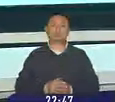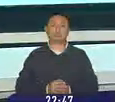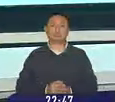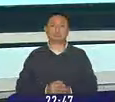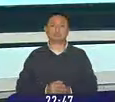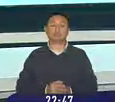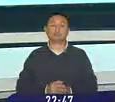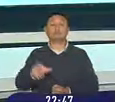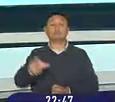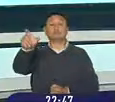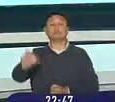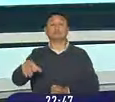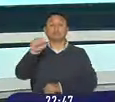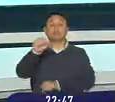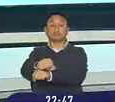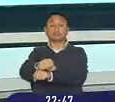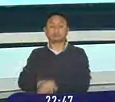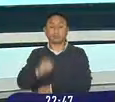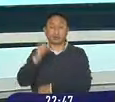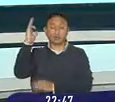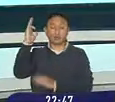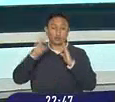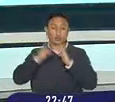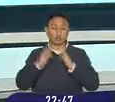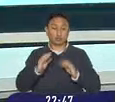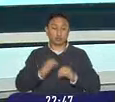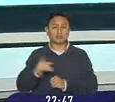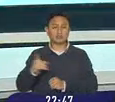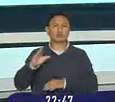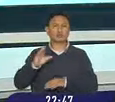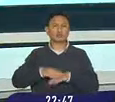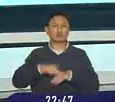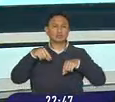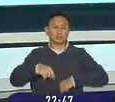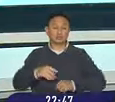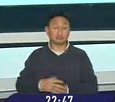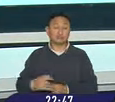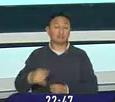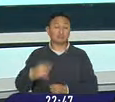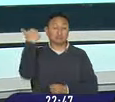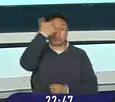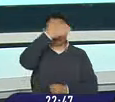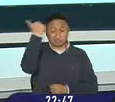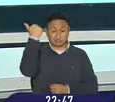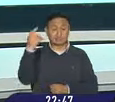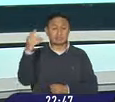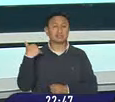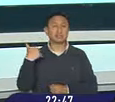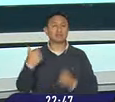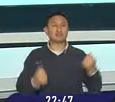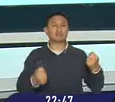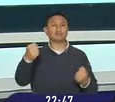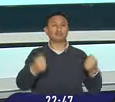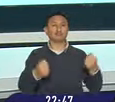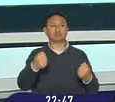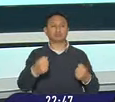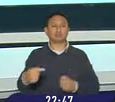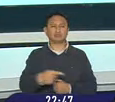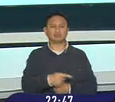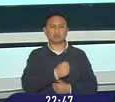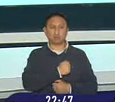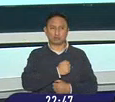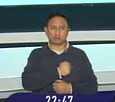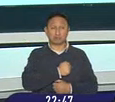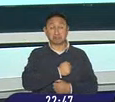Un ciudadano fue detenido en Tumbaco, supuesto responsable del delito de estafa. En su poder se encontró un vehículo de dudosa